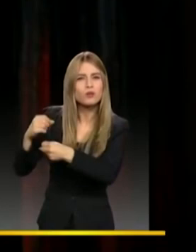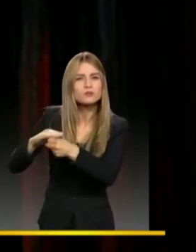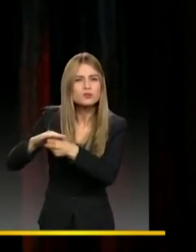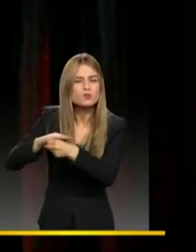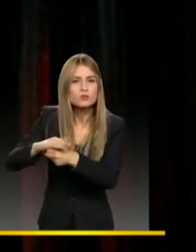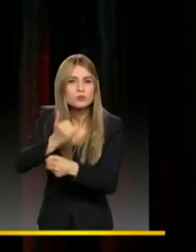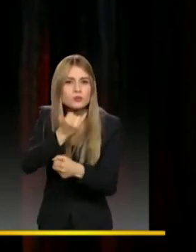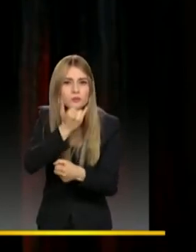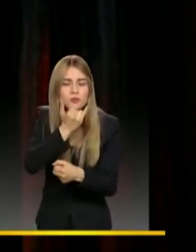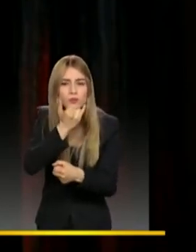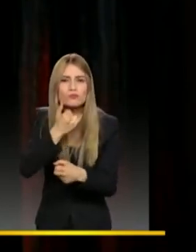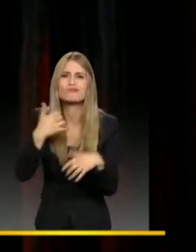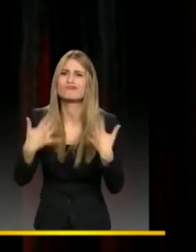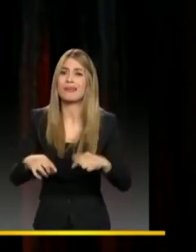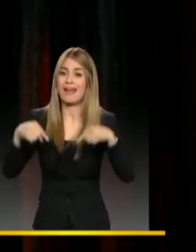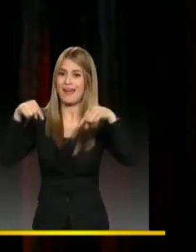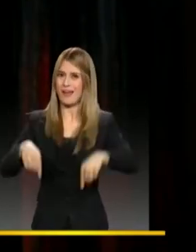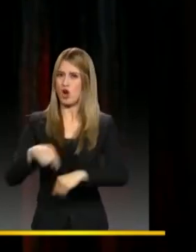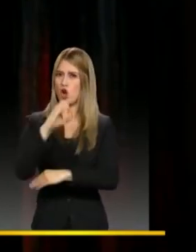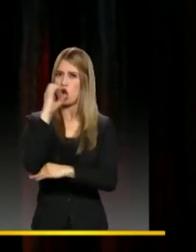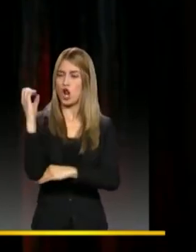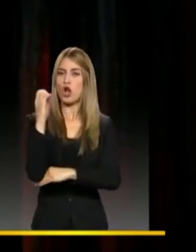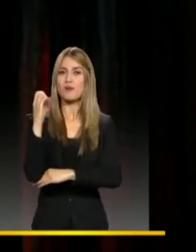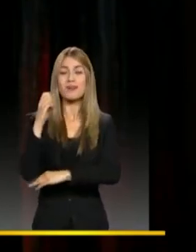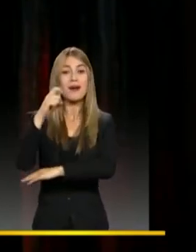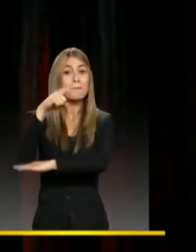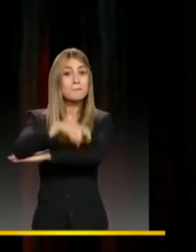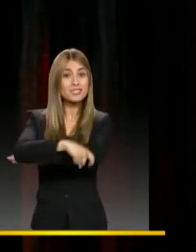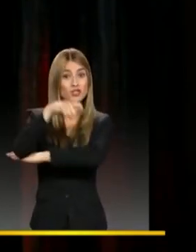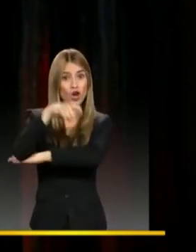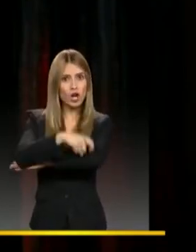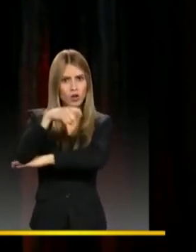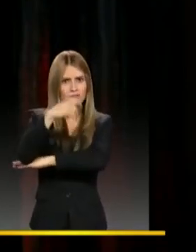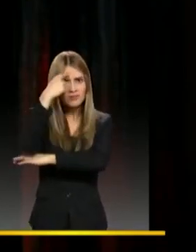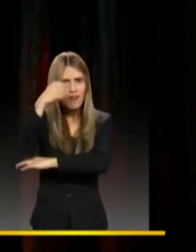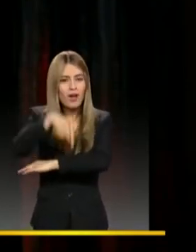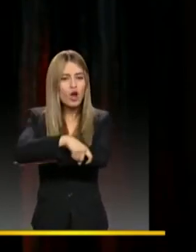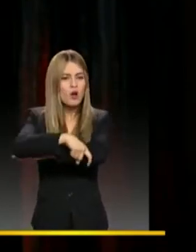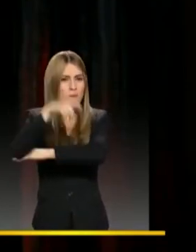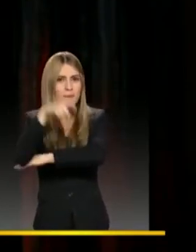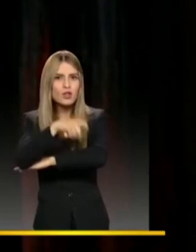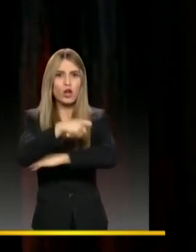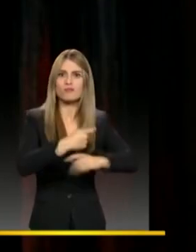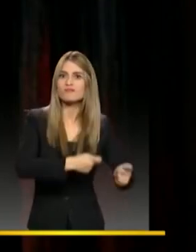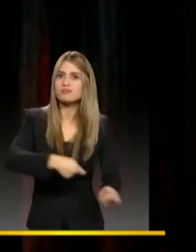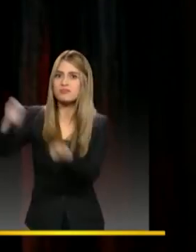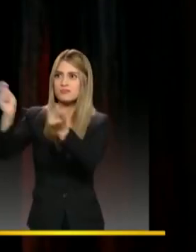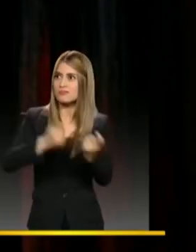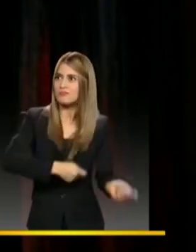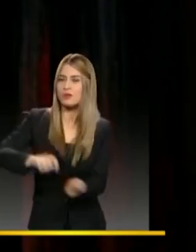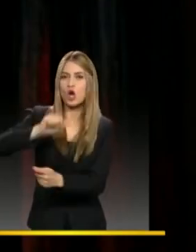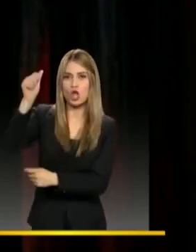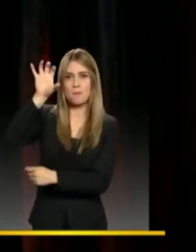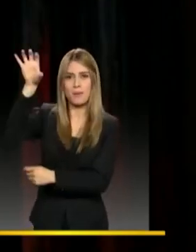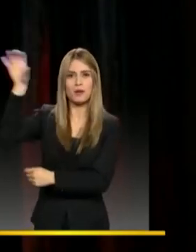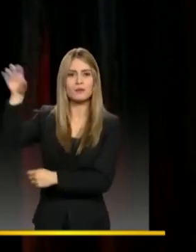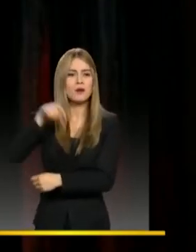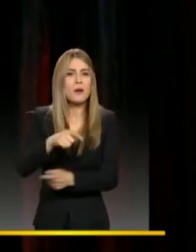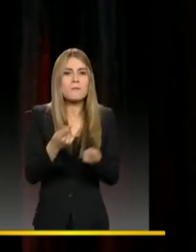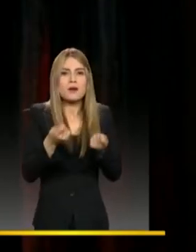nuestro principal producto de exportación, que es el petróleo. Eso afectó gravemente nuestras